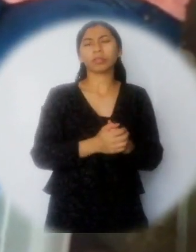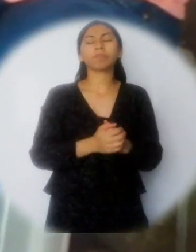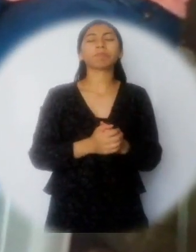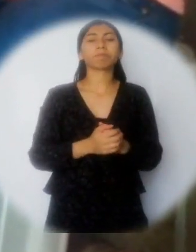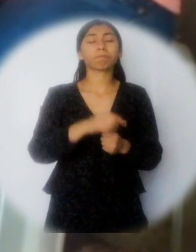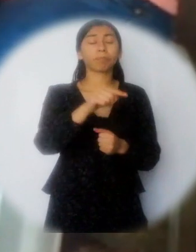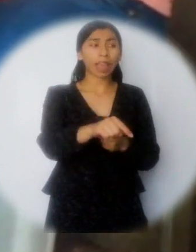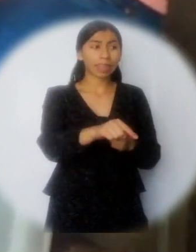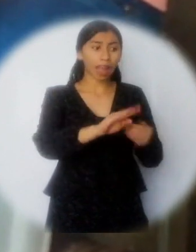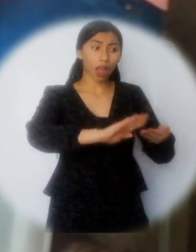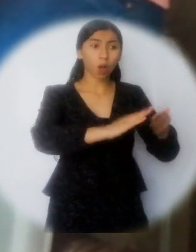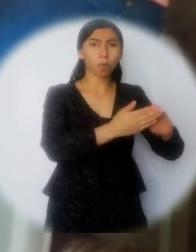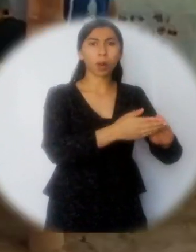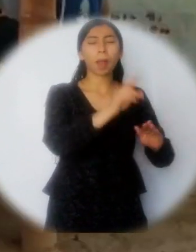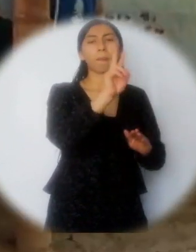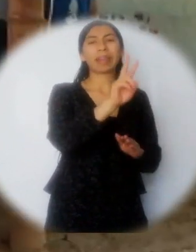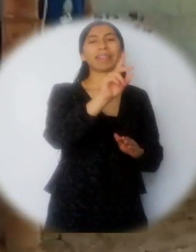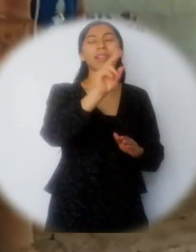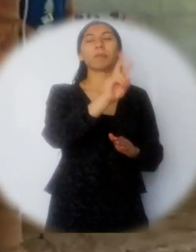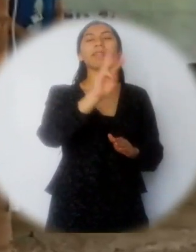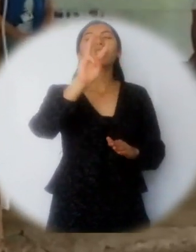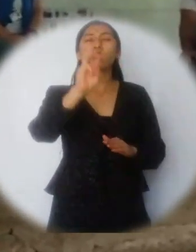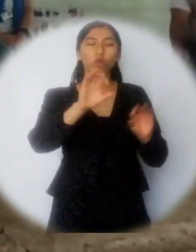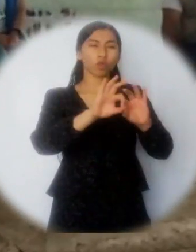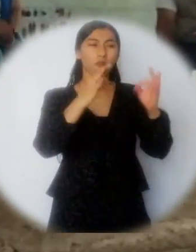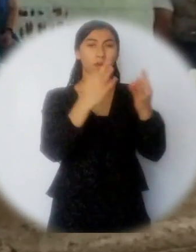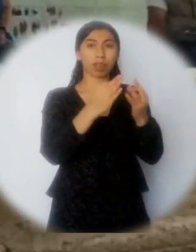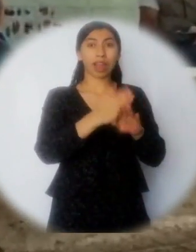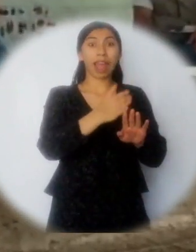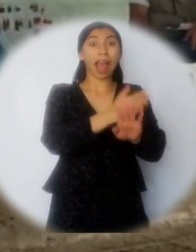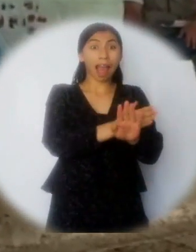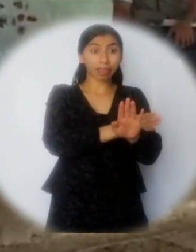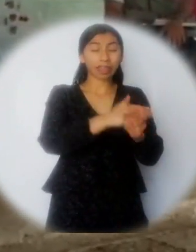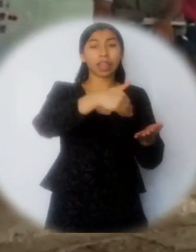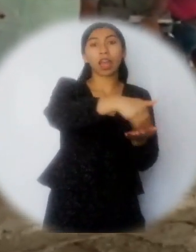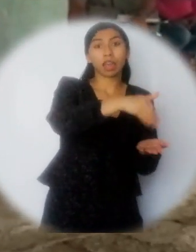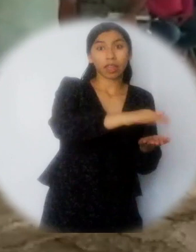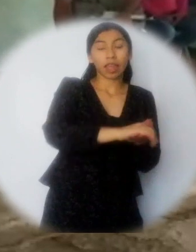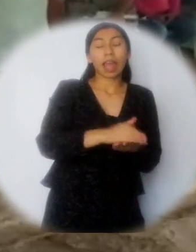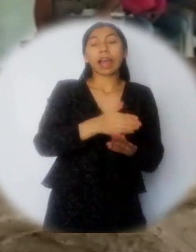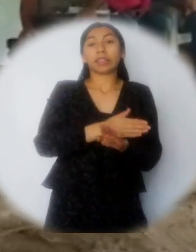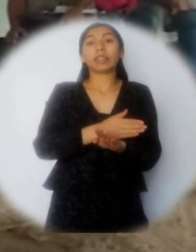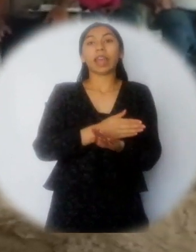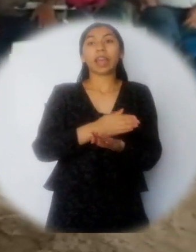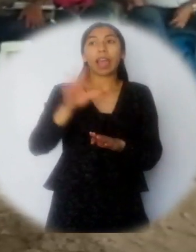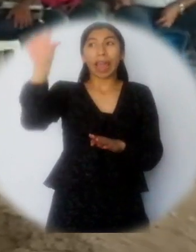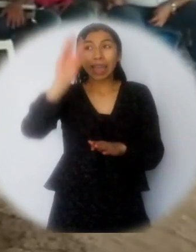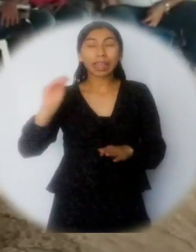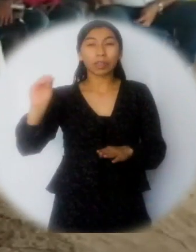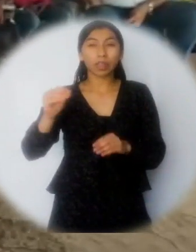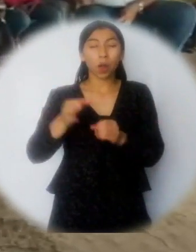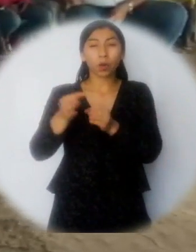Bugalagrande. Este resguardo está conformado por 28 familias que se encontraban en situación de desplazamiento en Quimbaya, Quindío, y con ellas